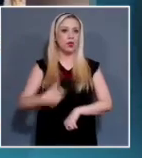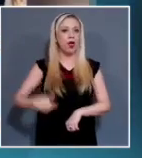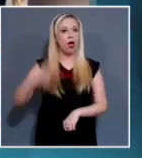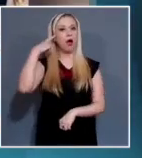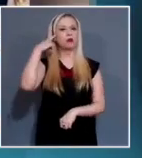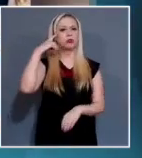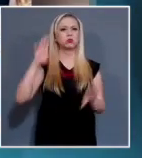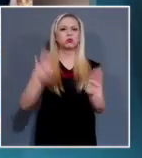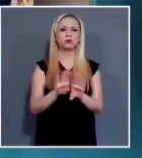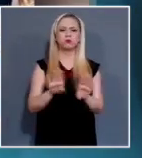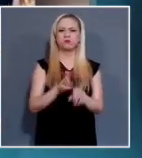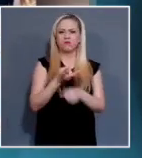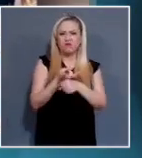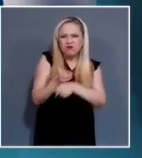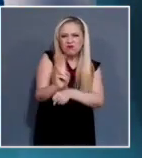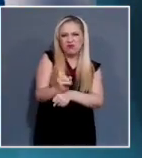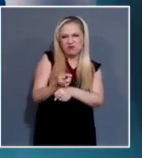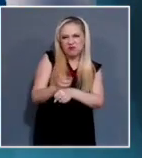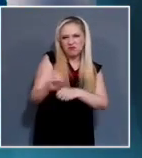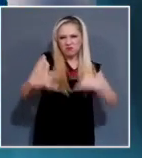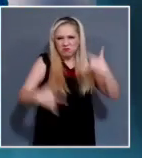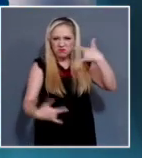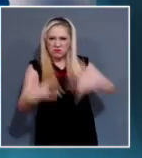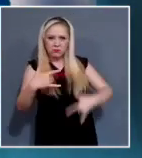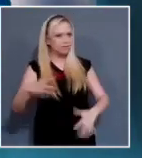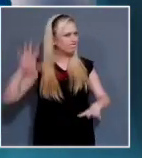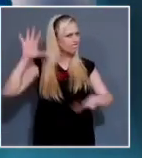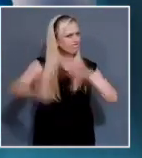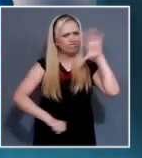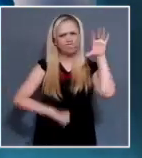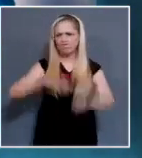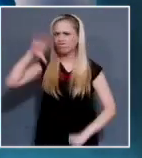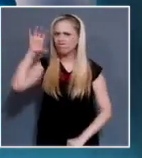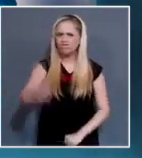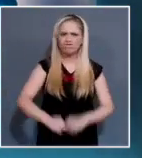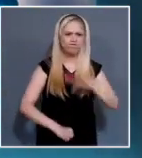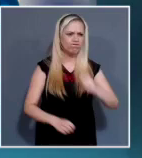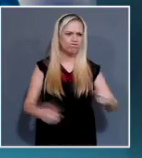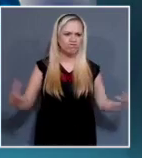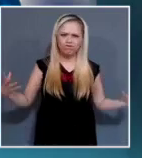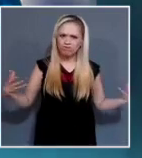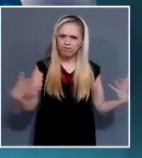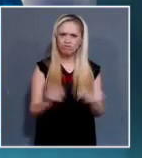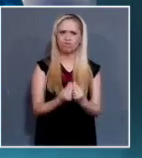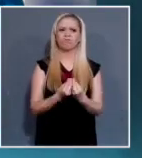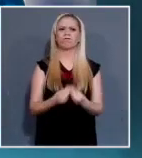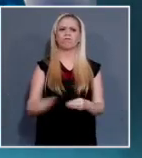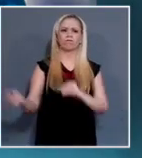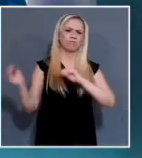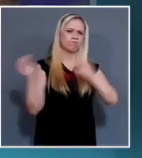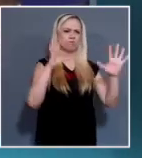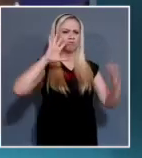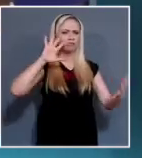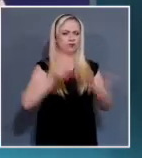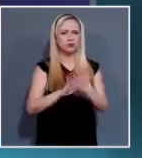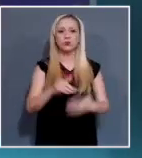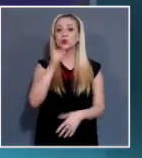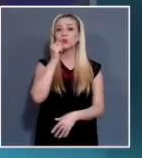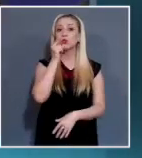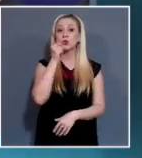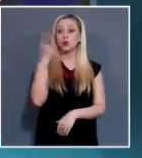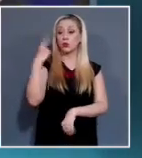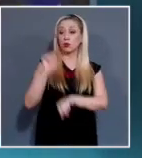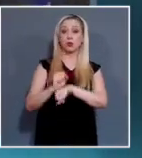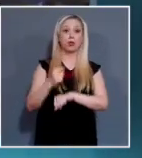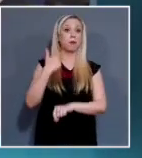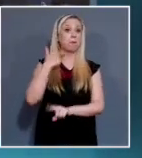pandillas activas para evitar cualquier intento de reagrupación o ataques, como el asesinato de un policía la semana pasada. Hasta ahora